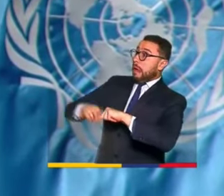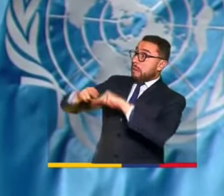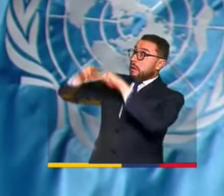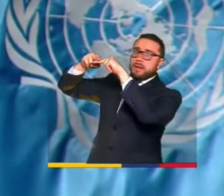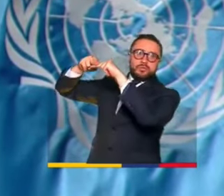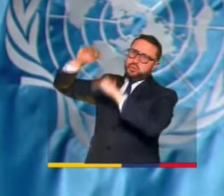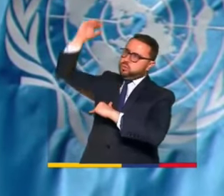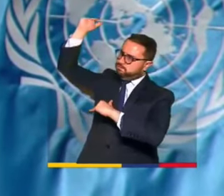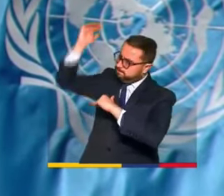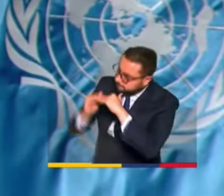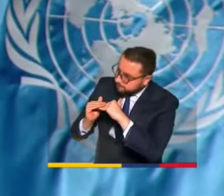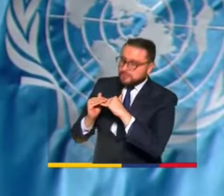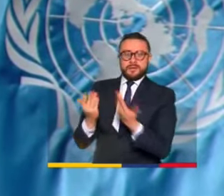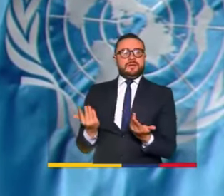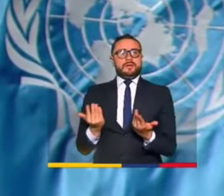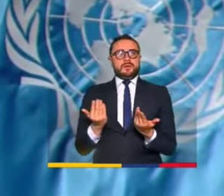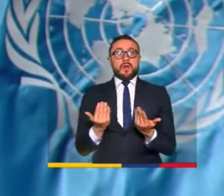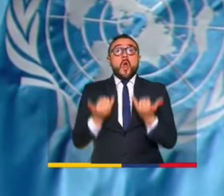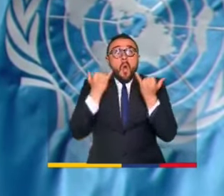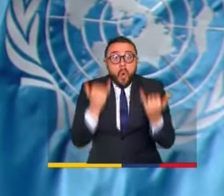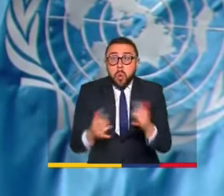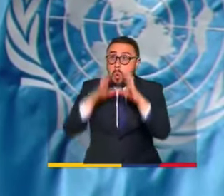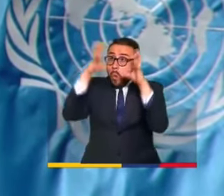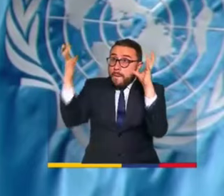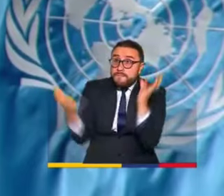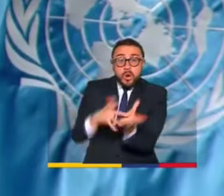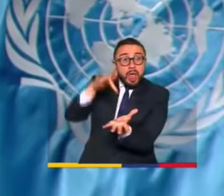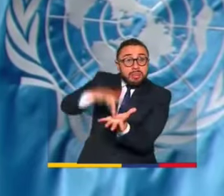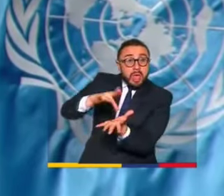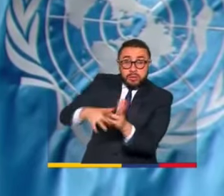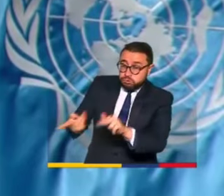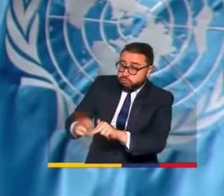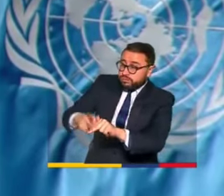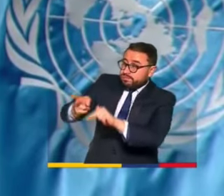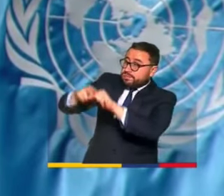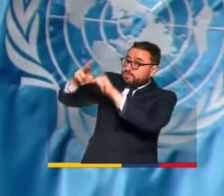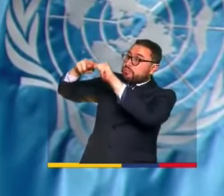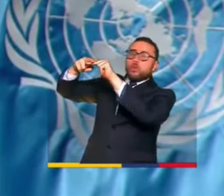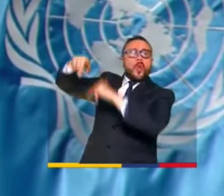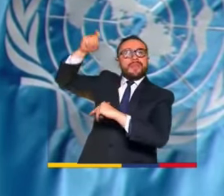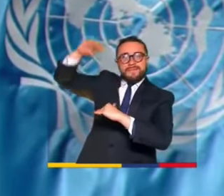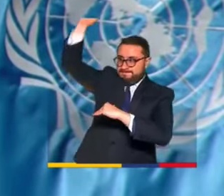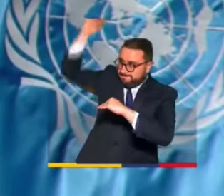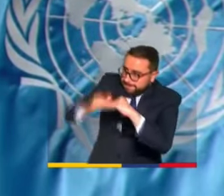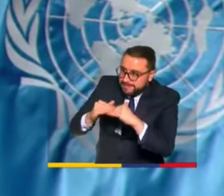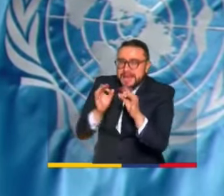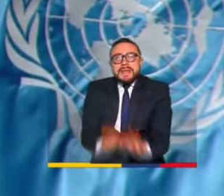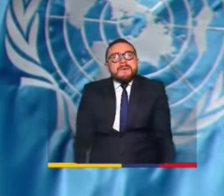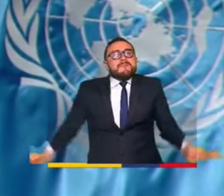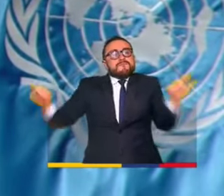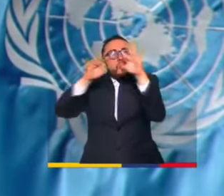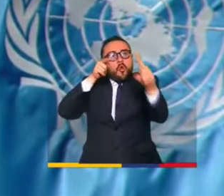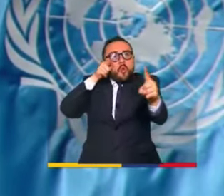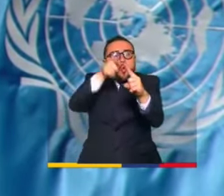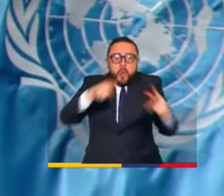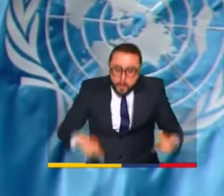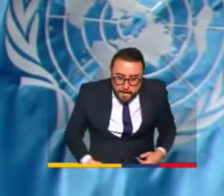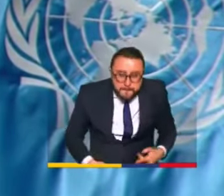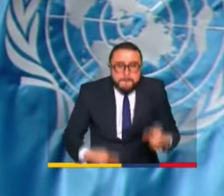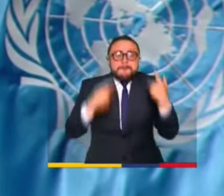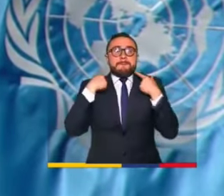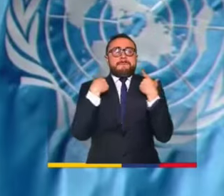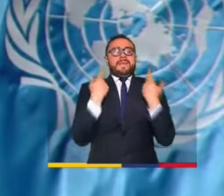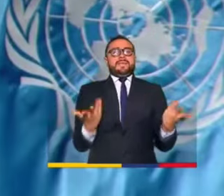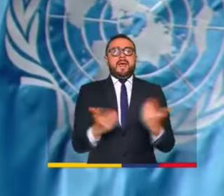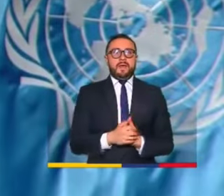tercer mundo es hoy sustancial, vital. Si los fondos de capital y